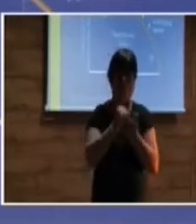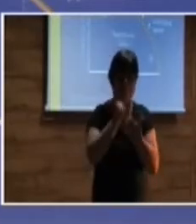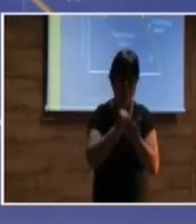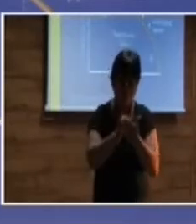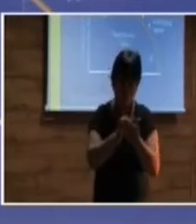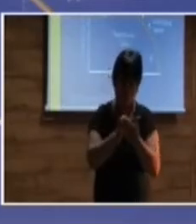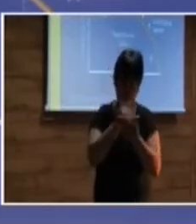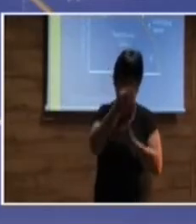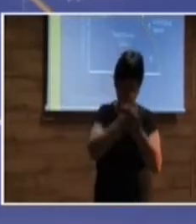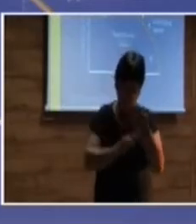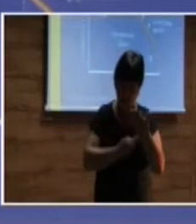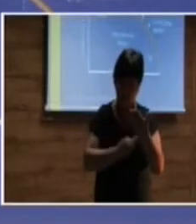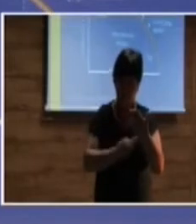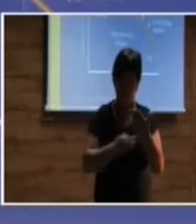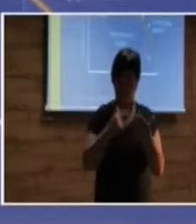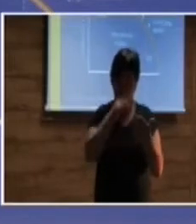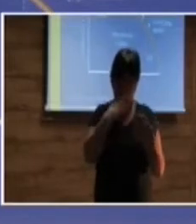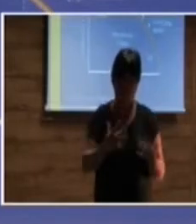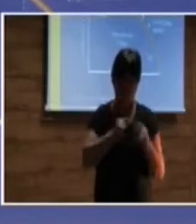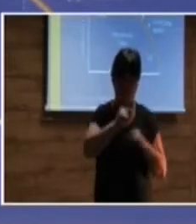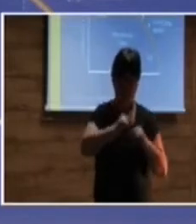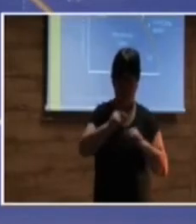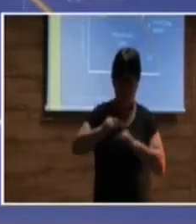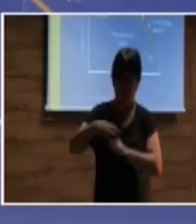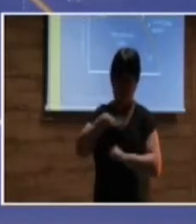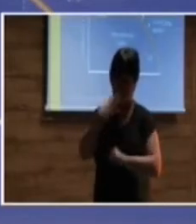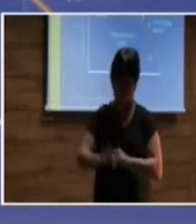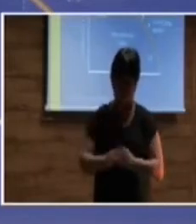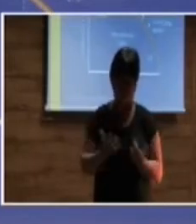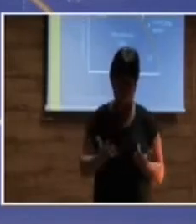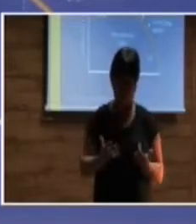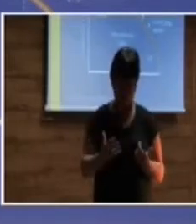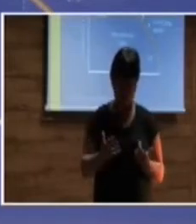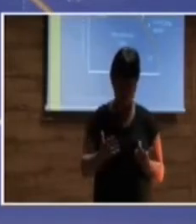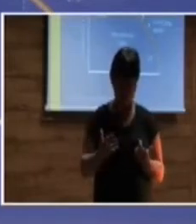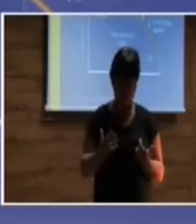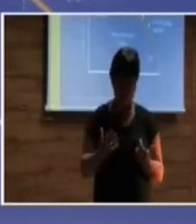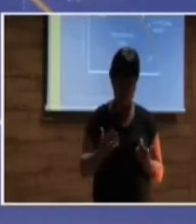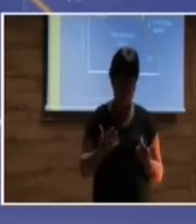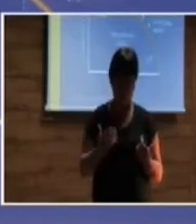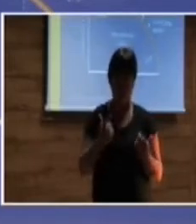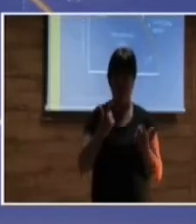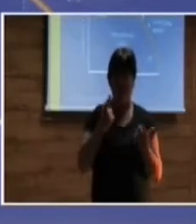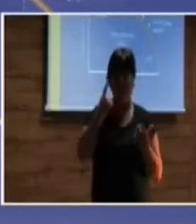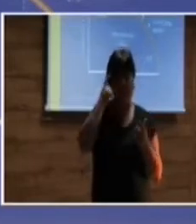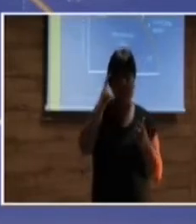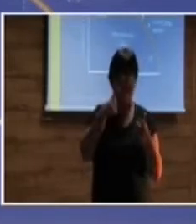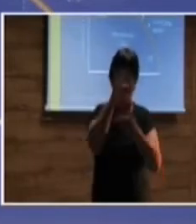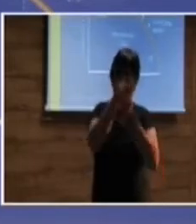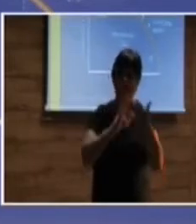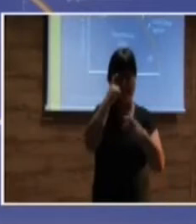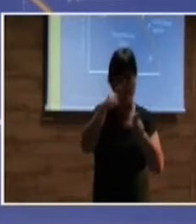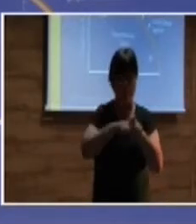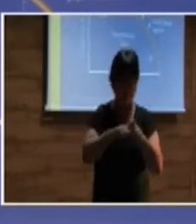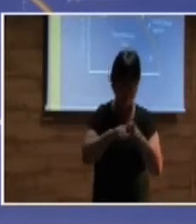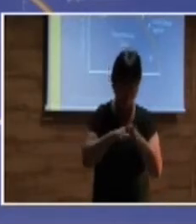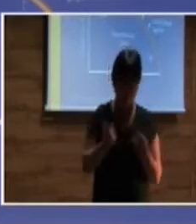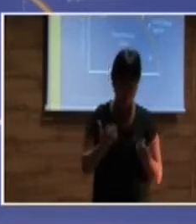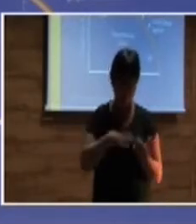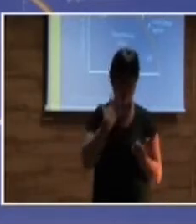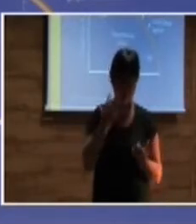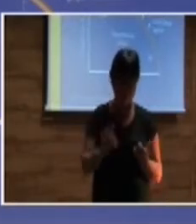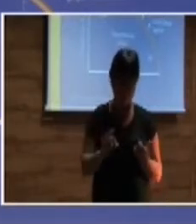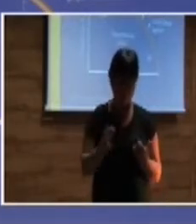test neuropsicológicos hoy se considera un biomarcador. En el prodrómico 3, los test neuropsicológicos de memoria son un biomarcador. Y